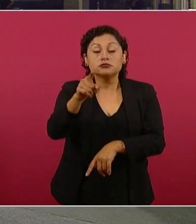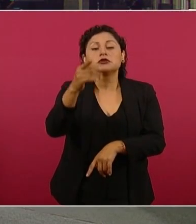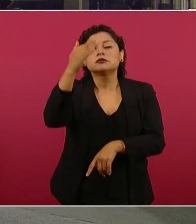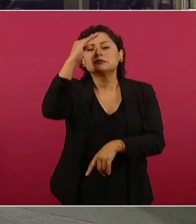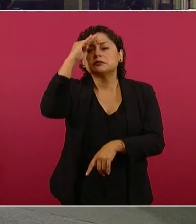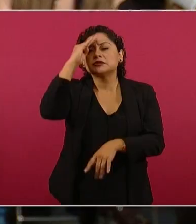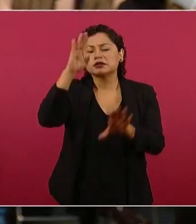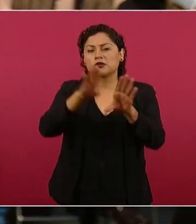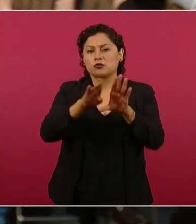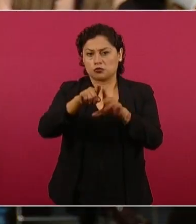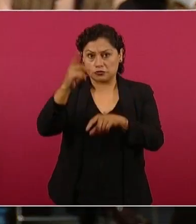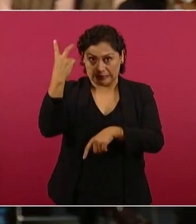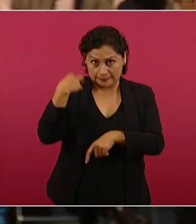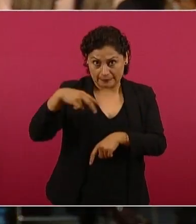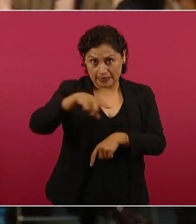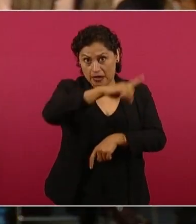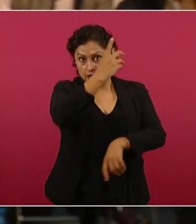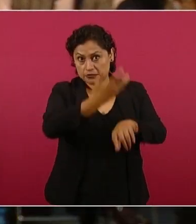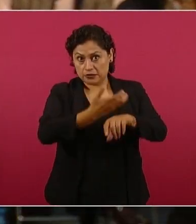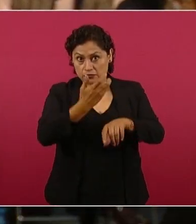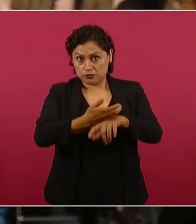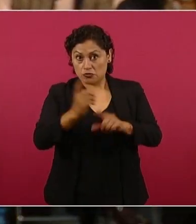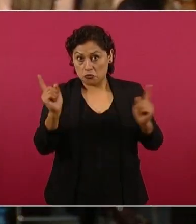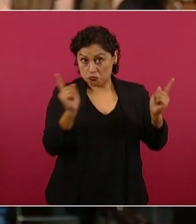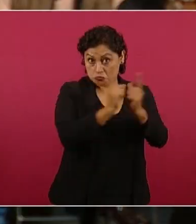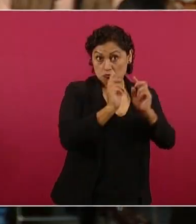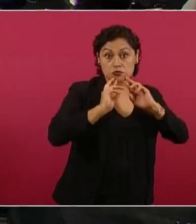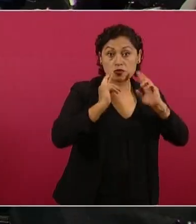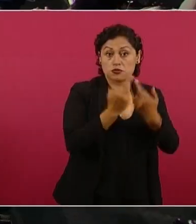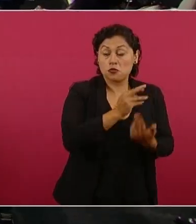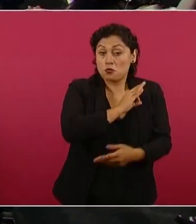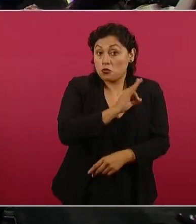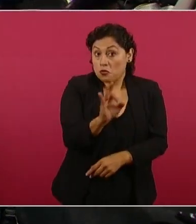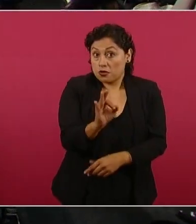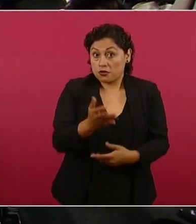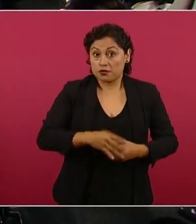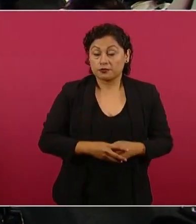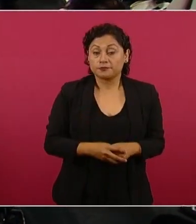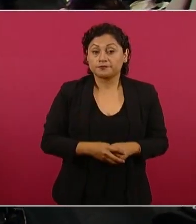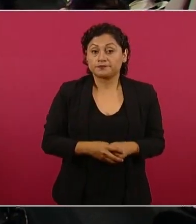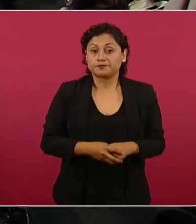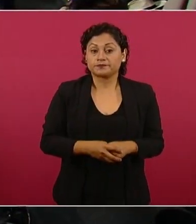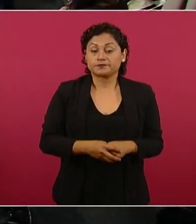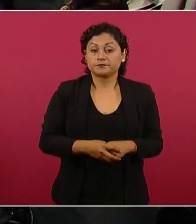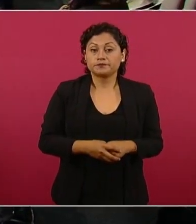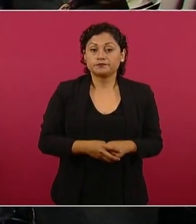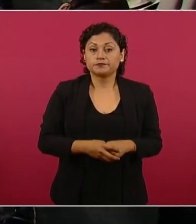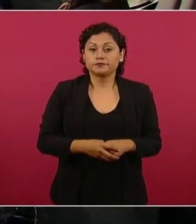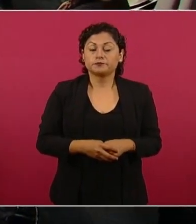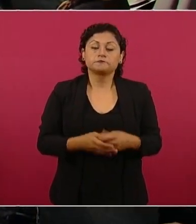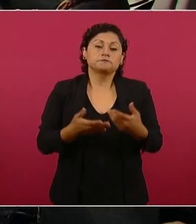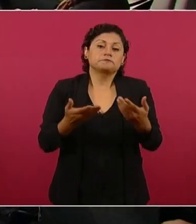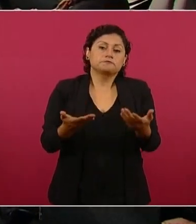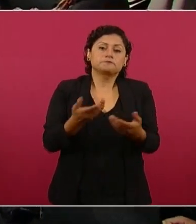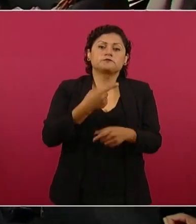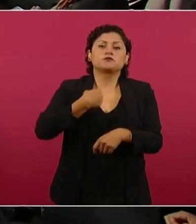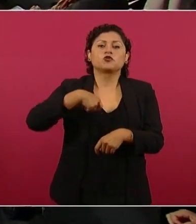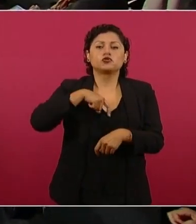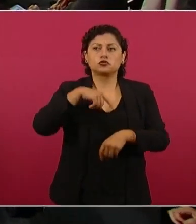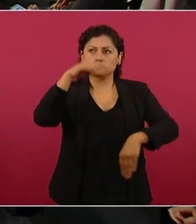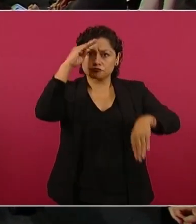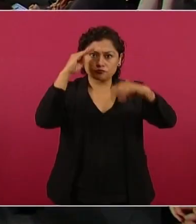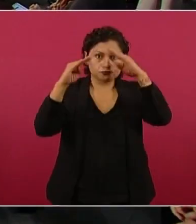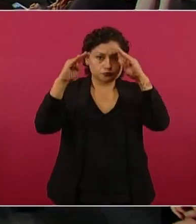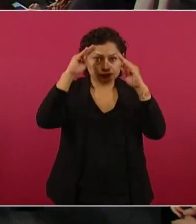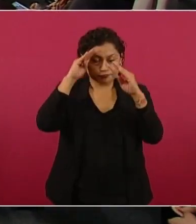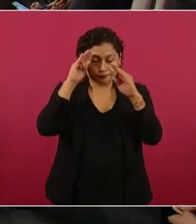pueda tener este encuentro con ellos? Pues lo vamos a analizar. Yo,